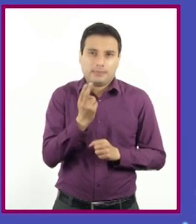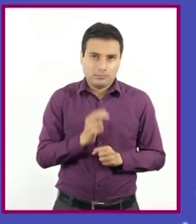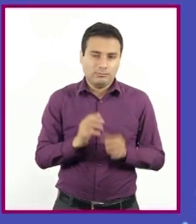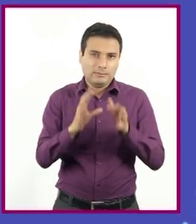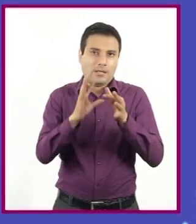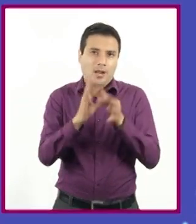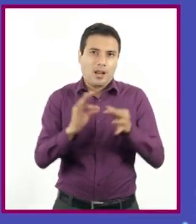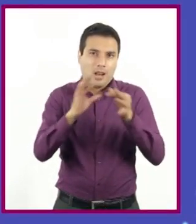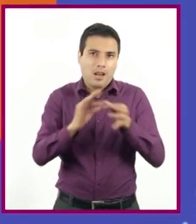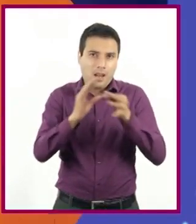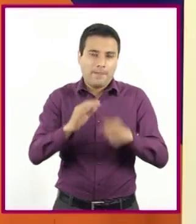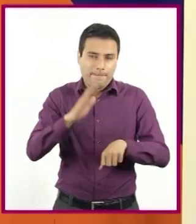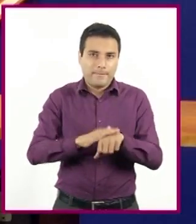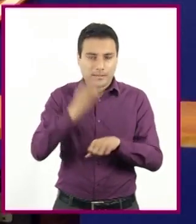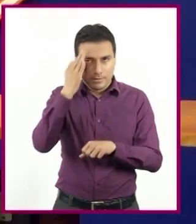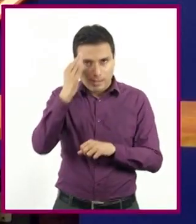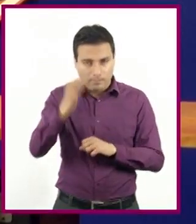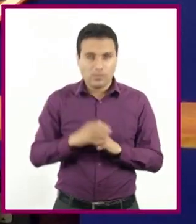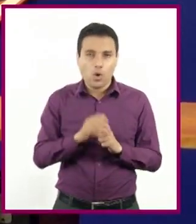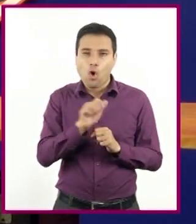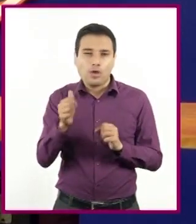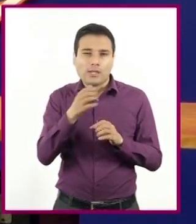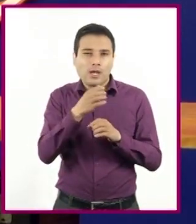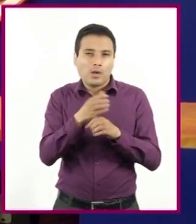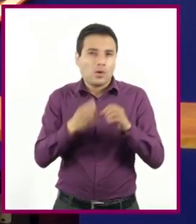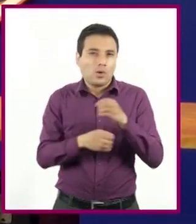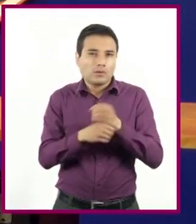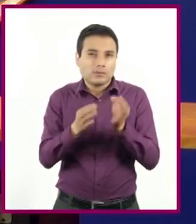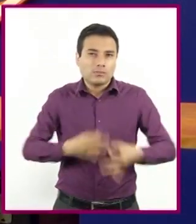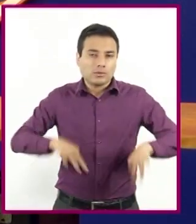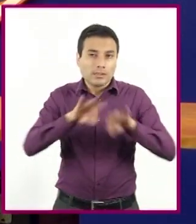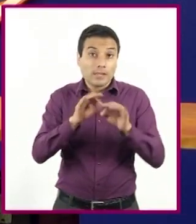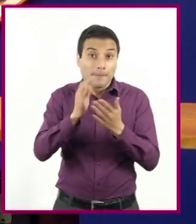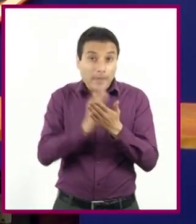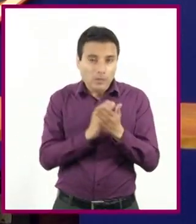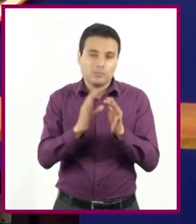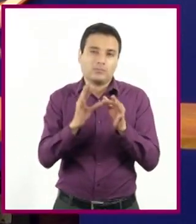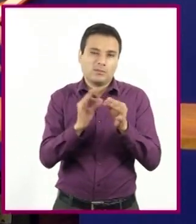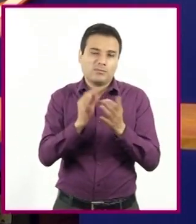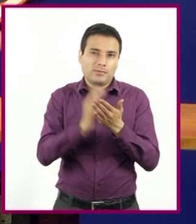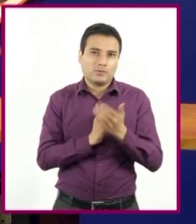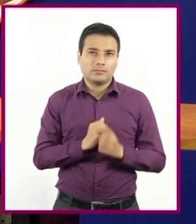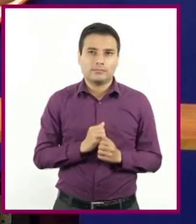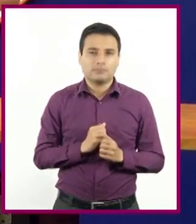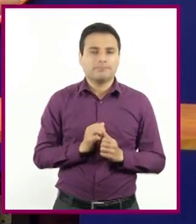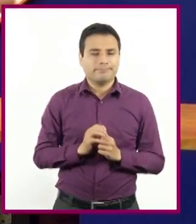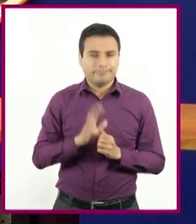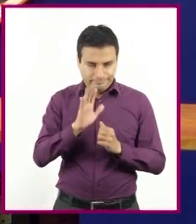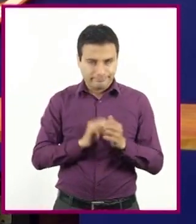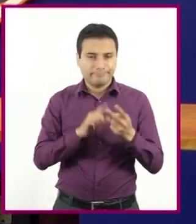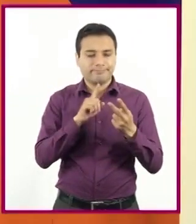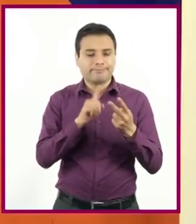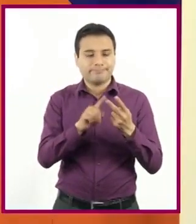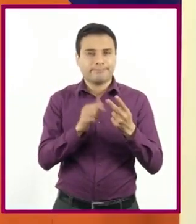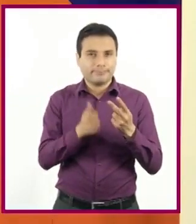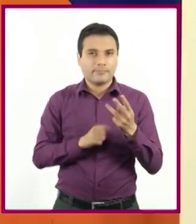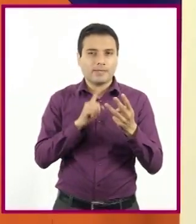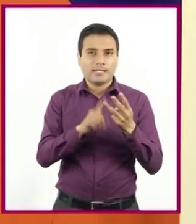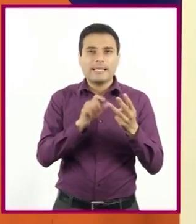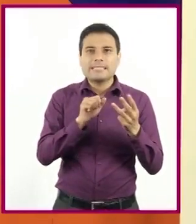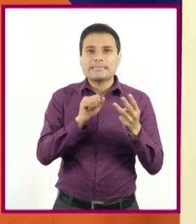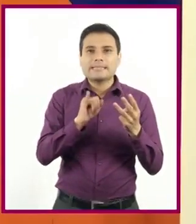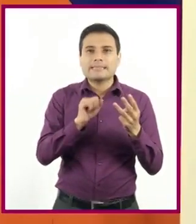los detalles menos sustanciales. Muy bien. ¿Y qué es sistematizar? Es crear